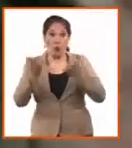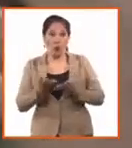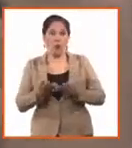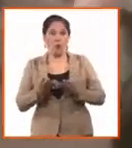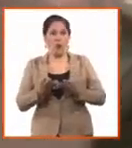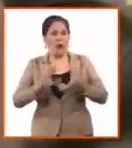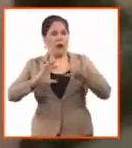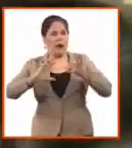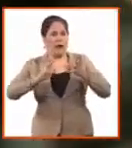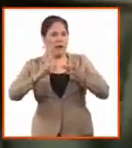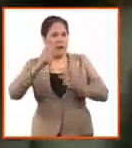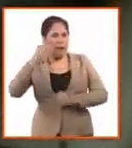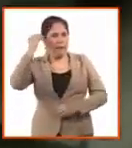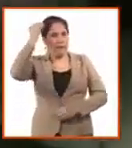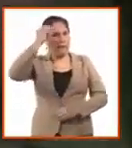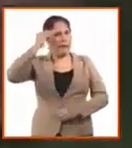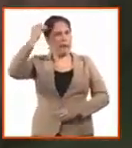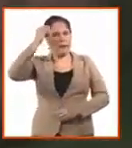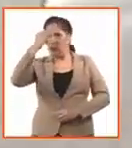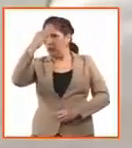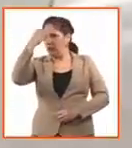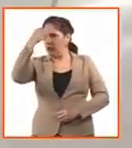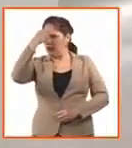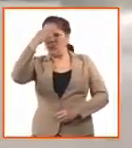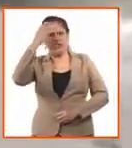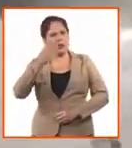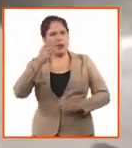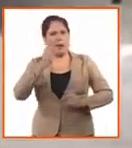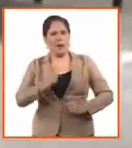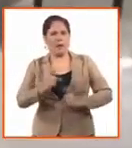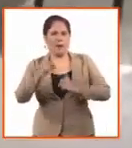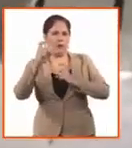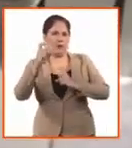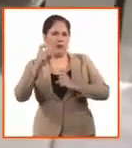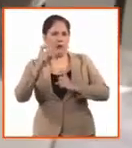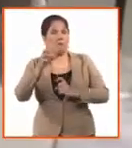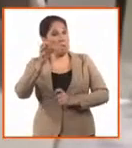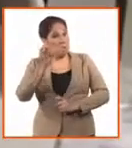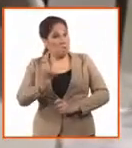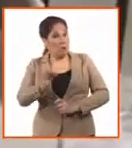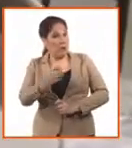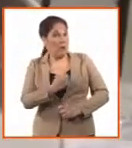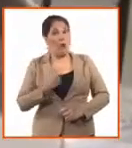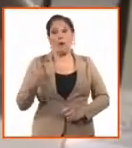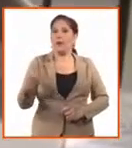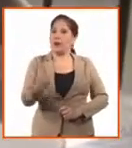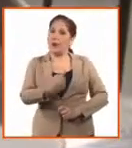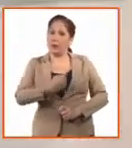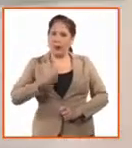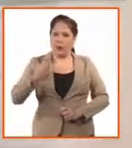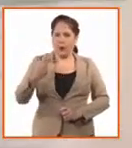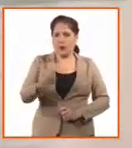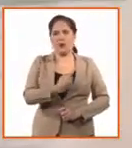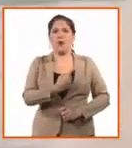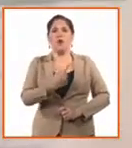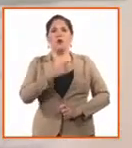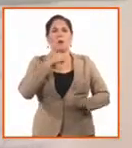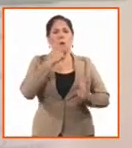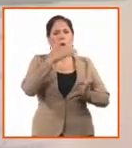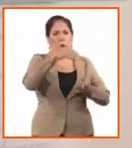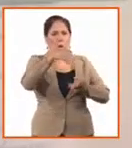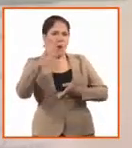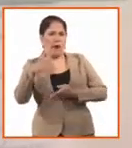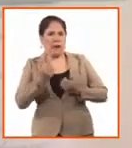de elche está triunfando y no se ve por eso que cuando nosotros de l'oréal muerte